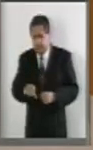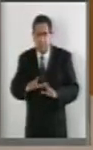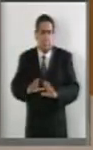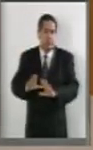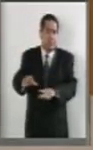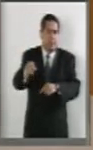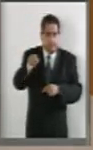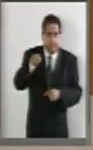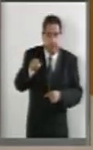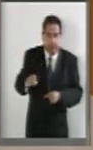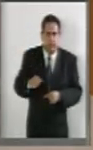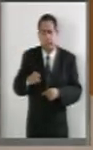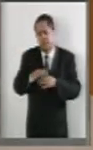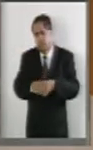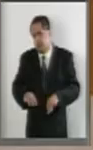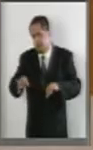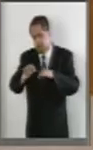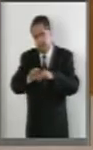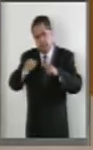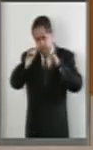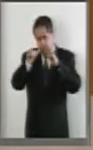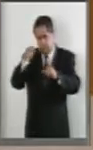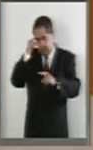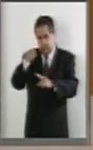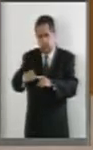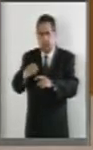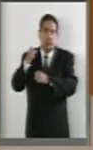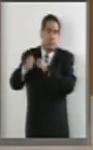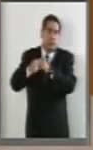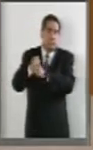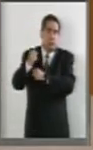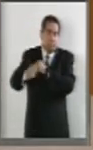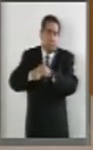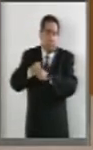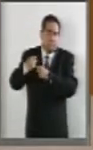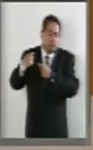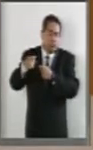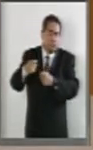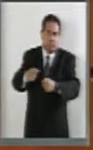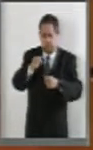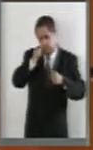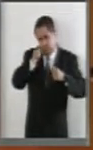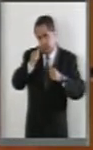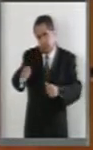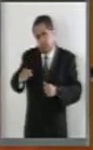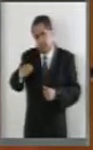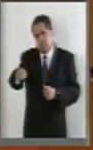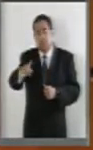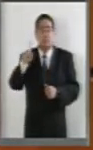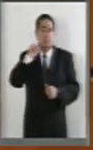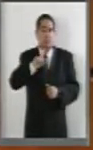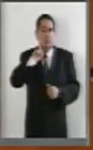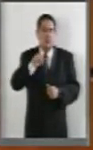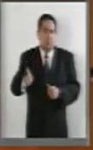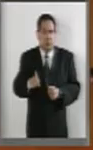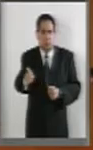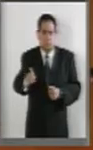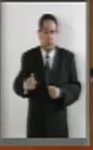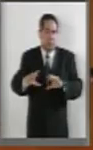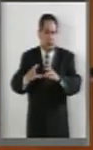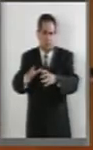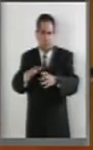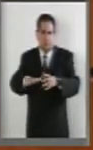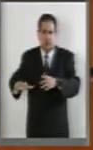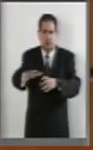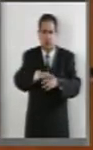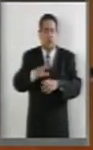marginación, y que esa ha sido su historia de vida de generación tras generación, particularmente la mujer rural y las mujeres de